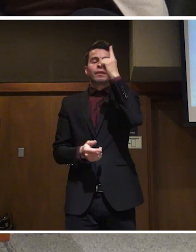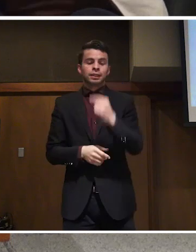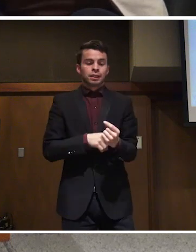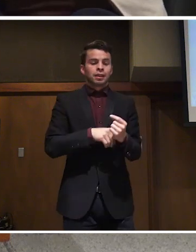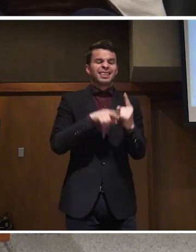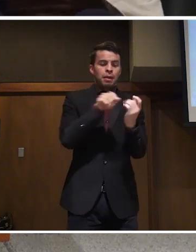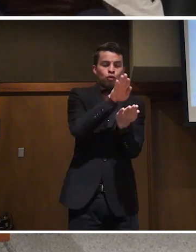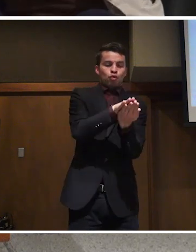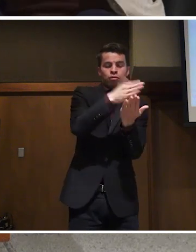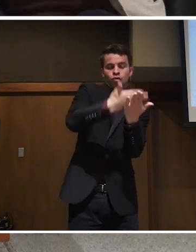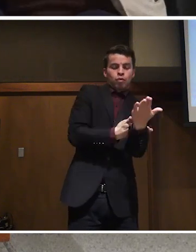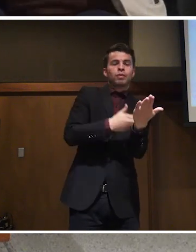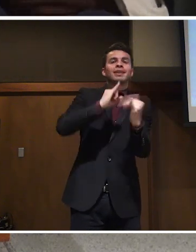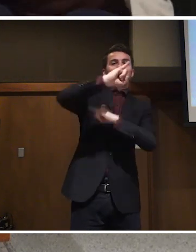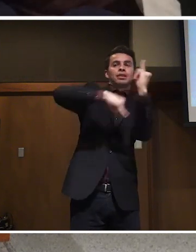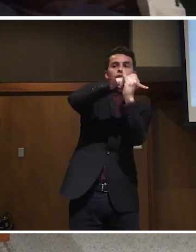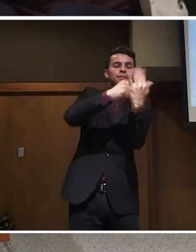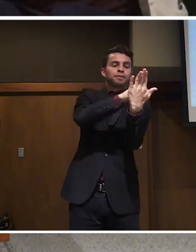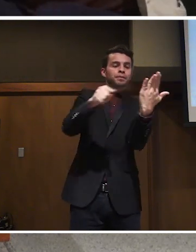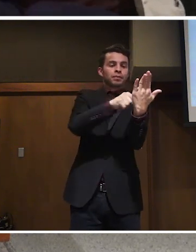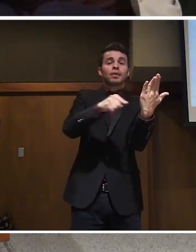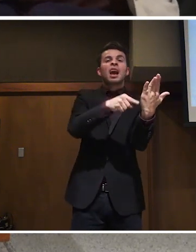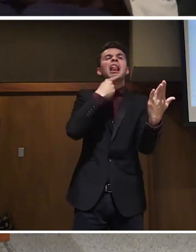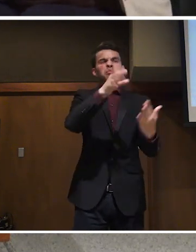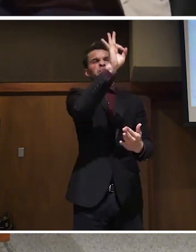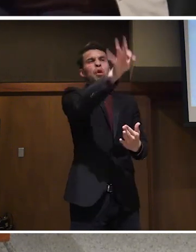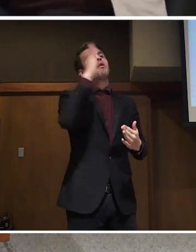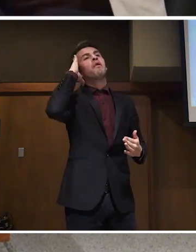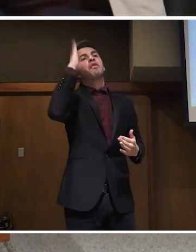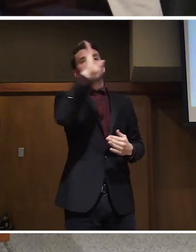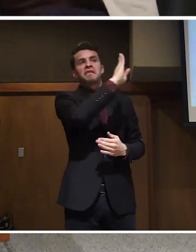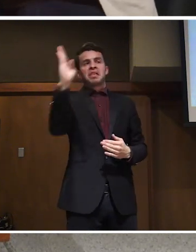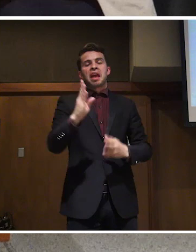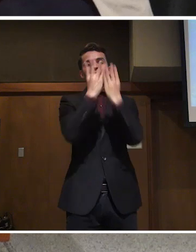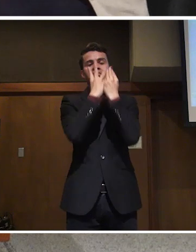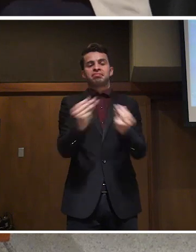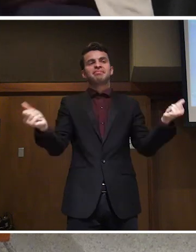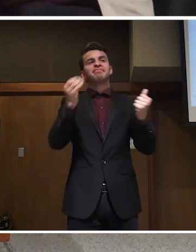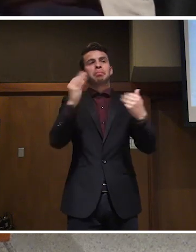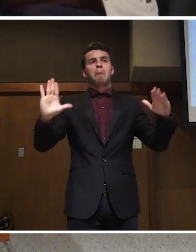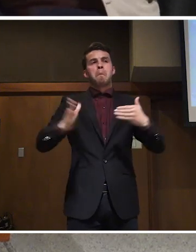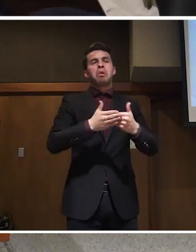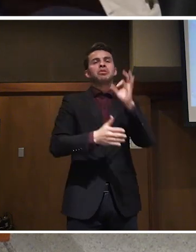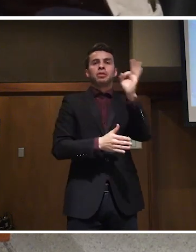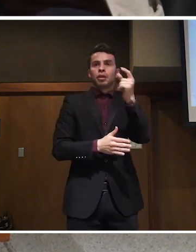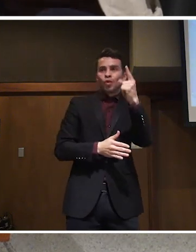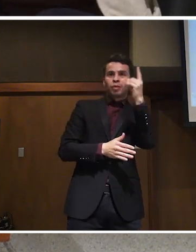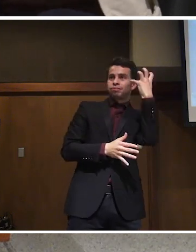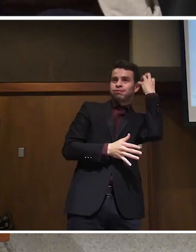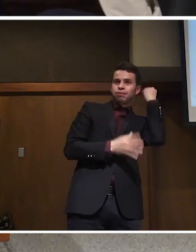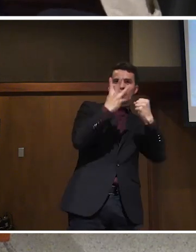documento internacional que hablaba de la desaparición de las bibliotecas, porque en esa época estaba avanzando